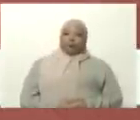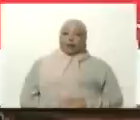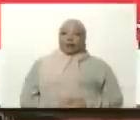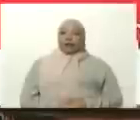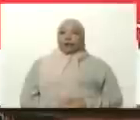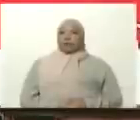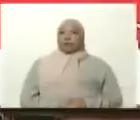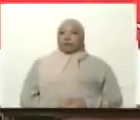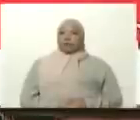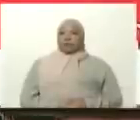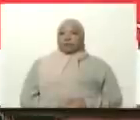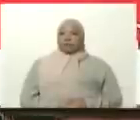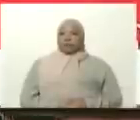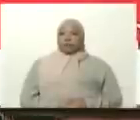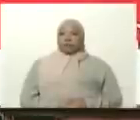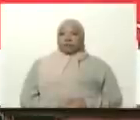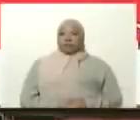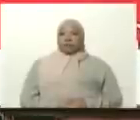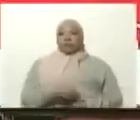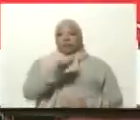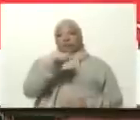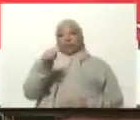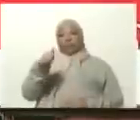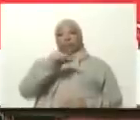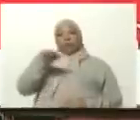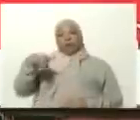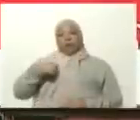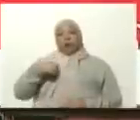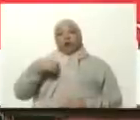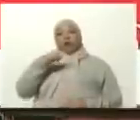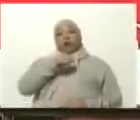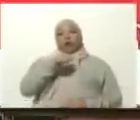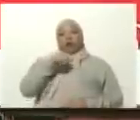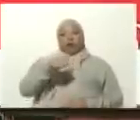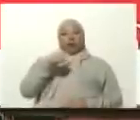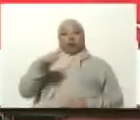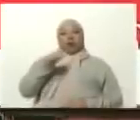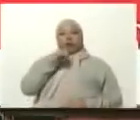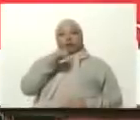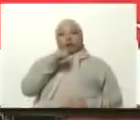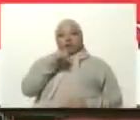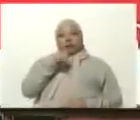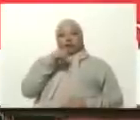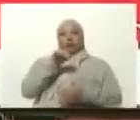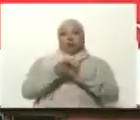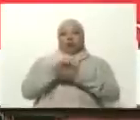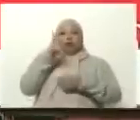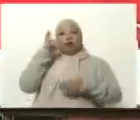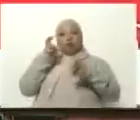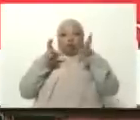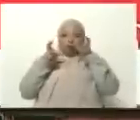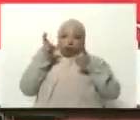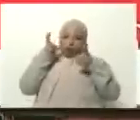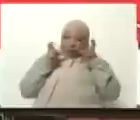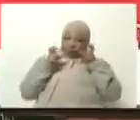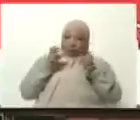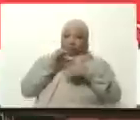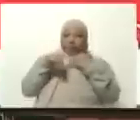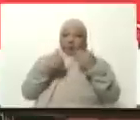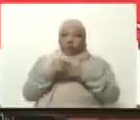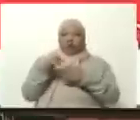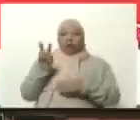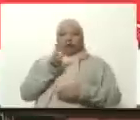respeto para cada uno de ustedes, cada una de ustedes, compañeros, compañeras, que nos ven, nos escuchan en toda